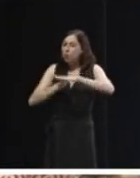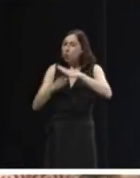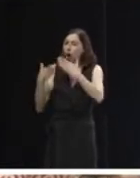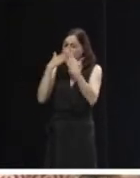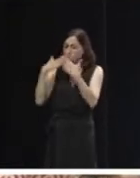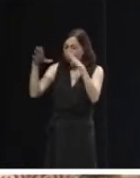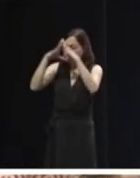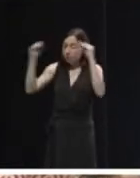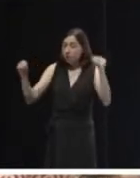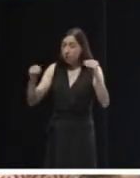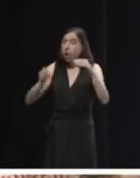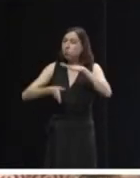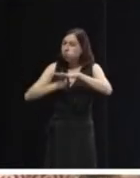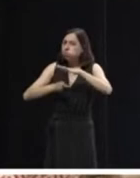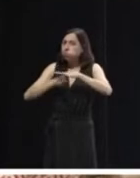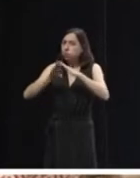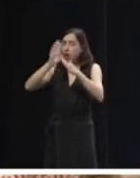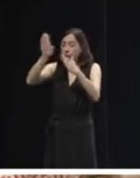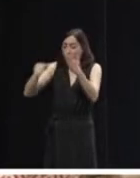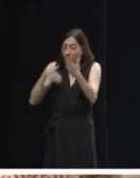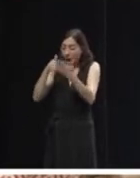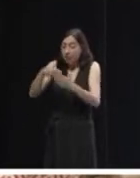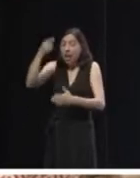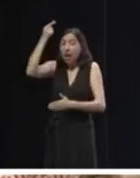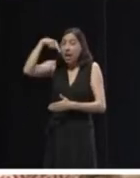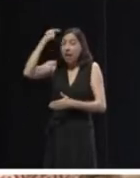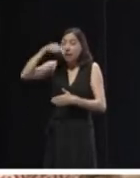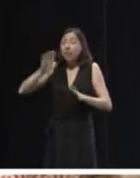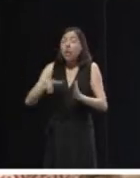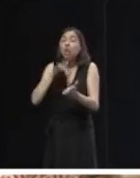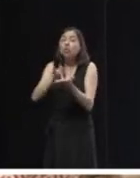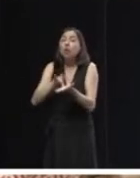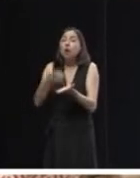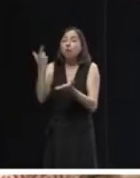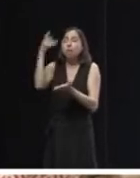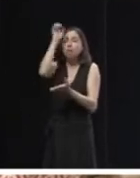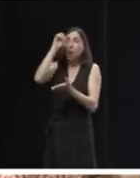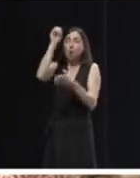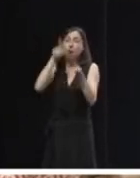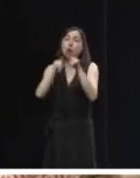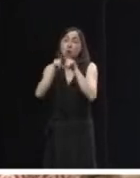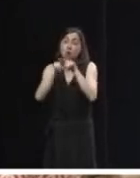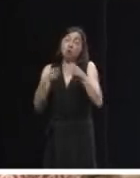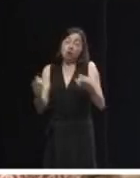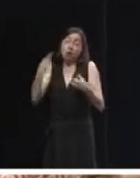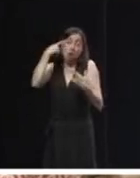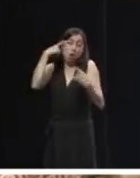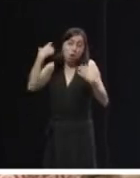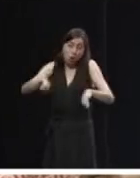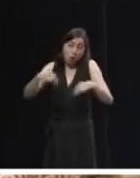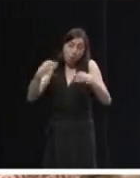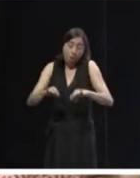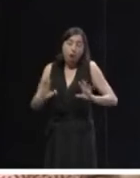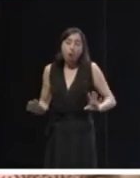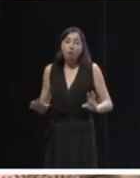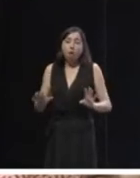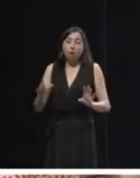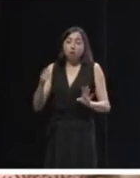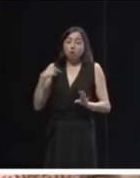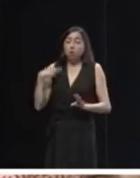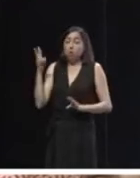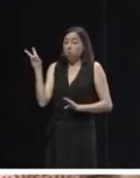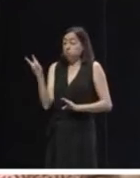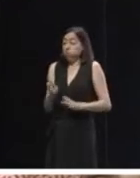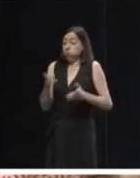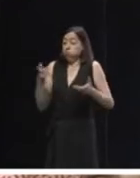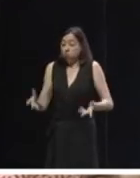encuentra finalmente llegando a la cátedra con una perspectiva crítica, normal. Uno viene de donde viene, hijo de un